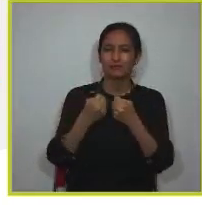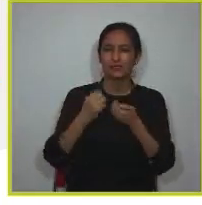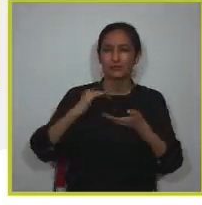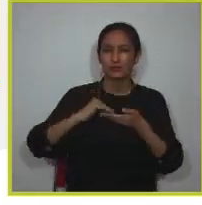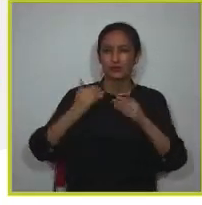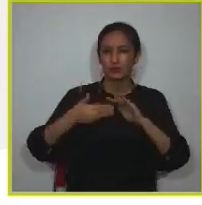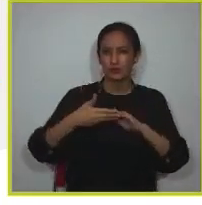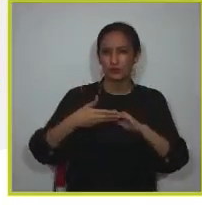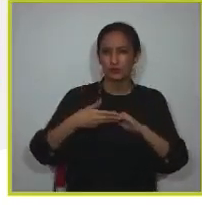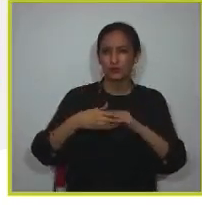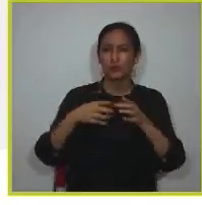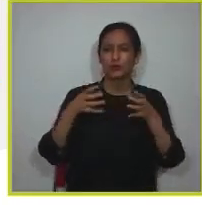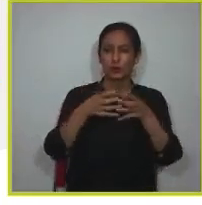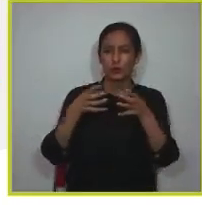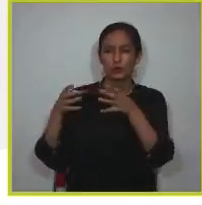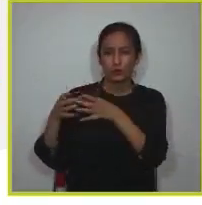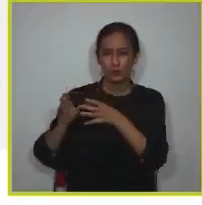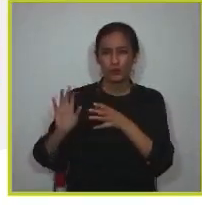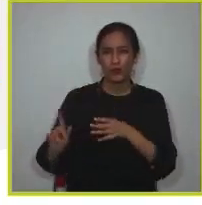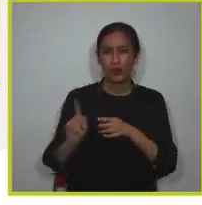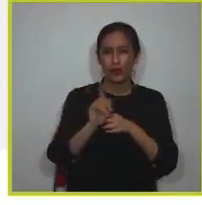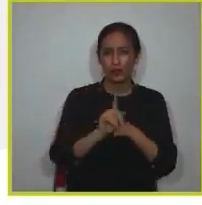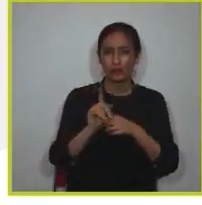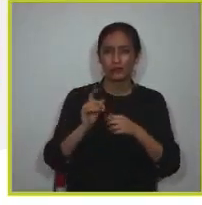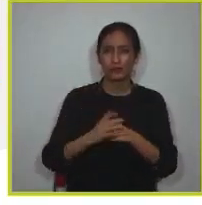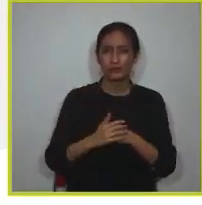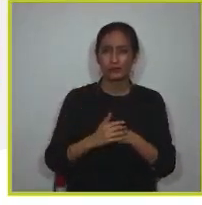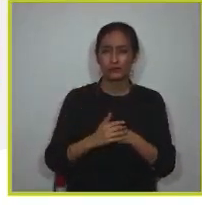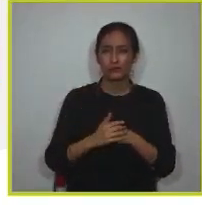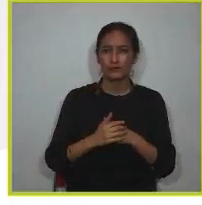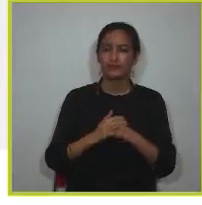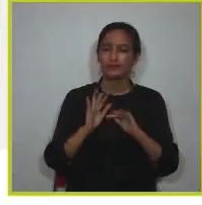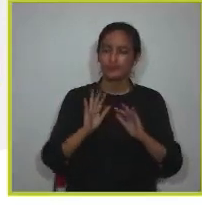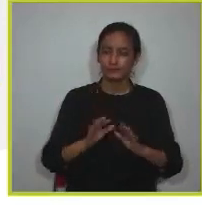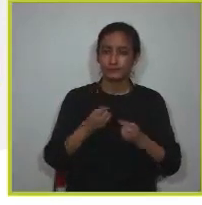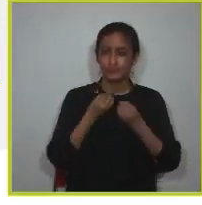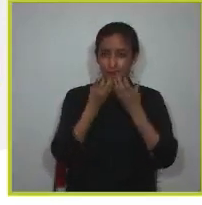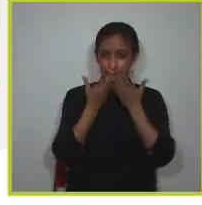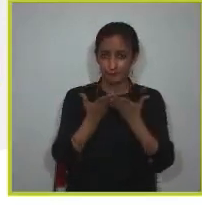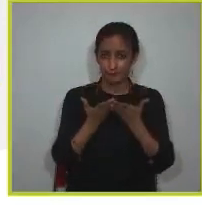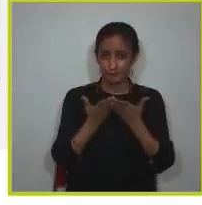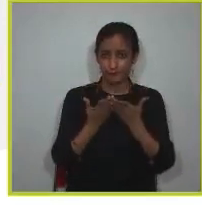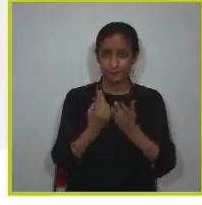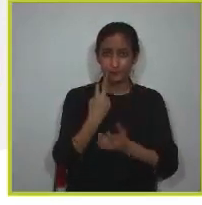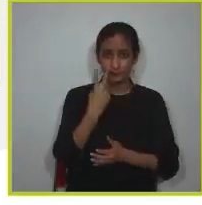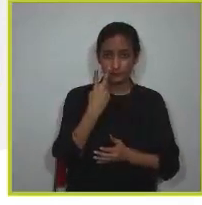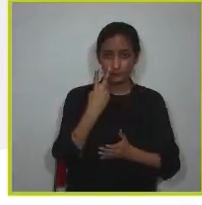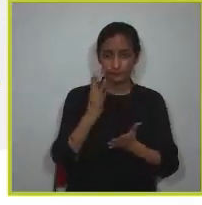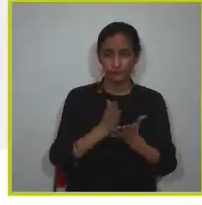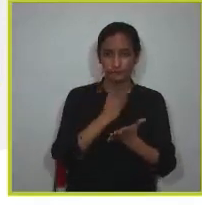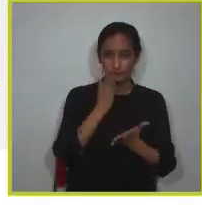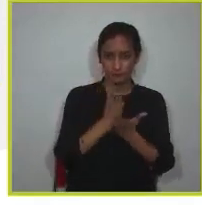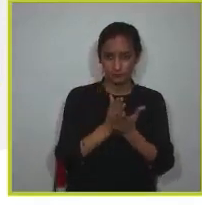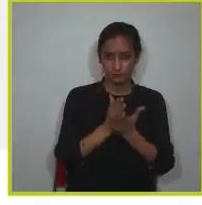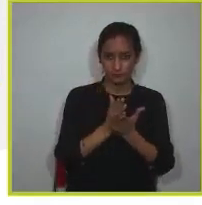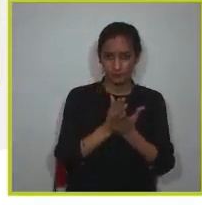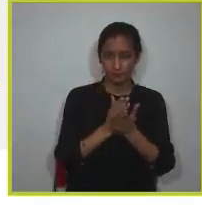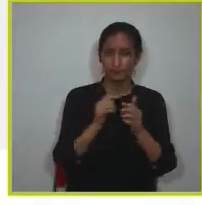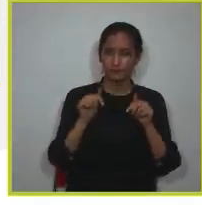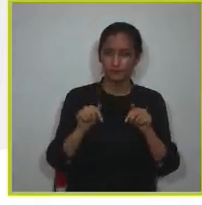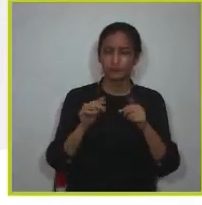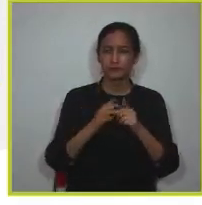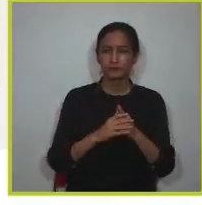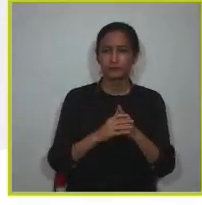en sus respectivas regiones voy a referir dos problemáticas justamente